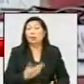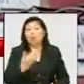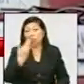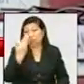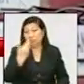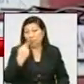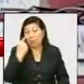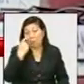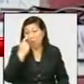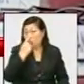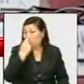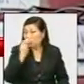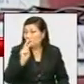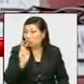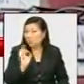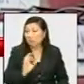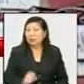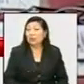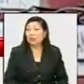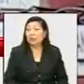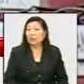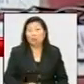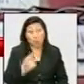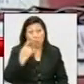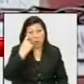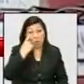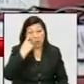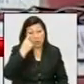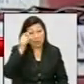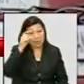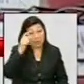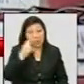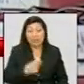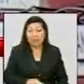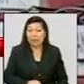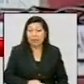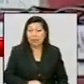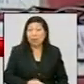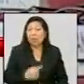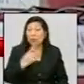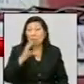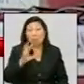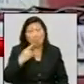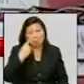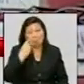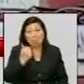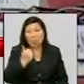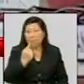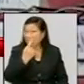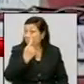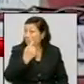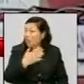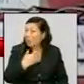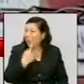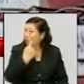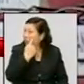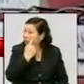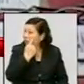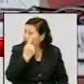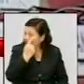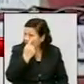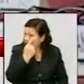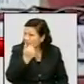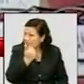discapacidad visual. El ojo derecho lo tengo casi recuperado y no puedo decirles